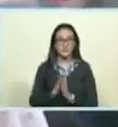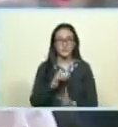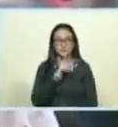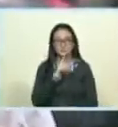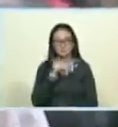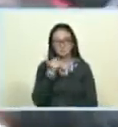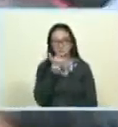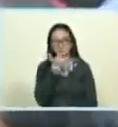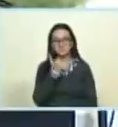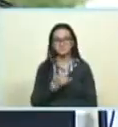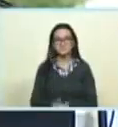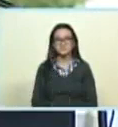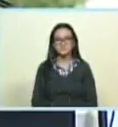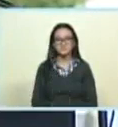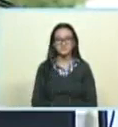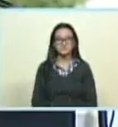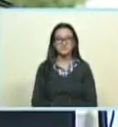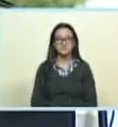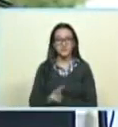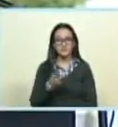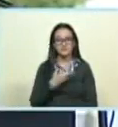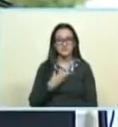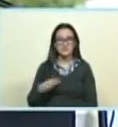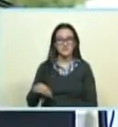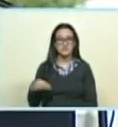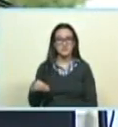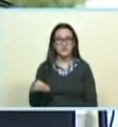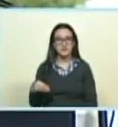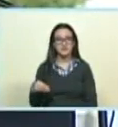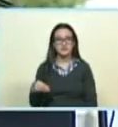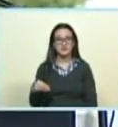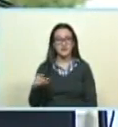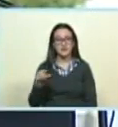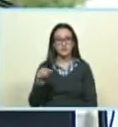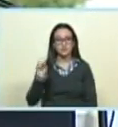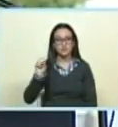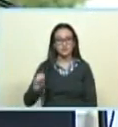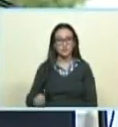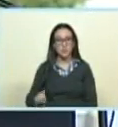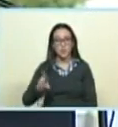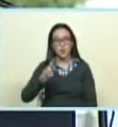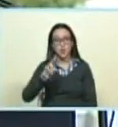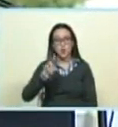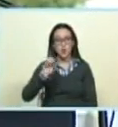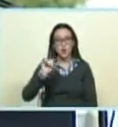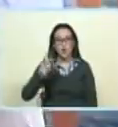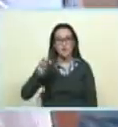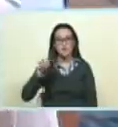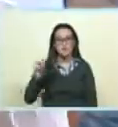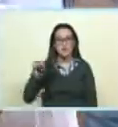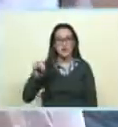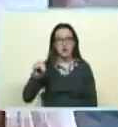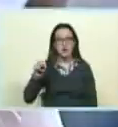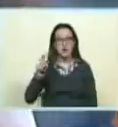perdona. El vicepresidente de la región Sur, Roimán Tobar.